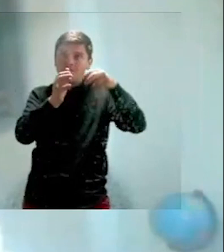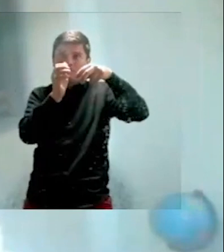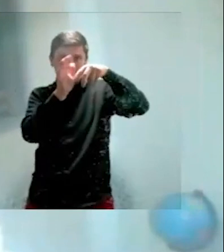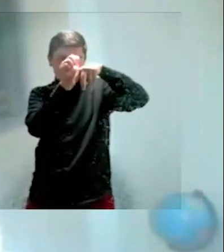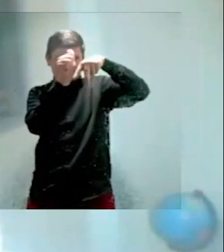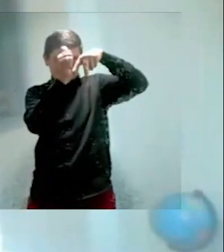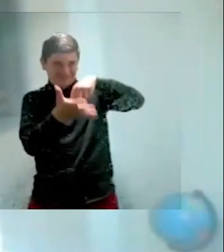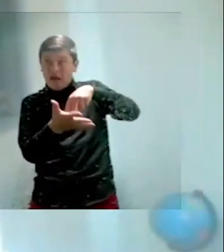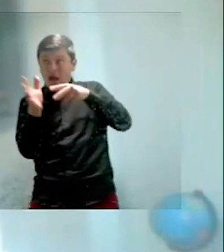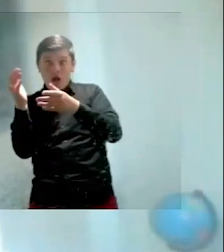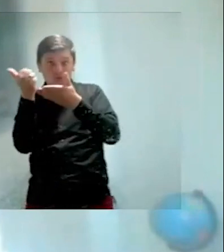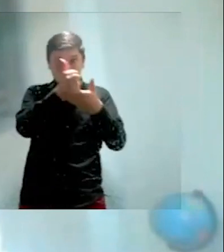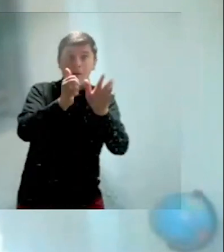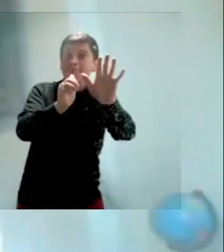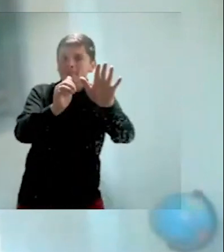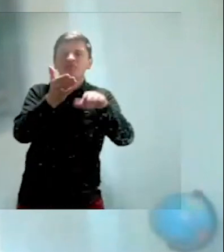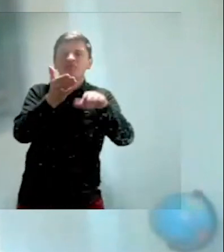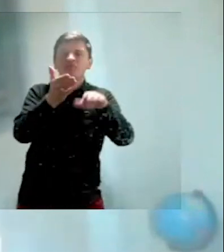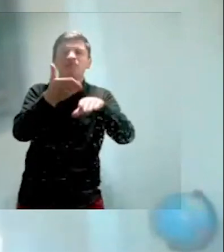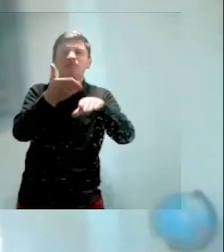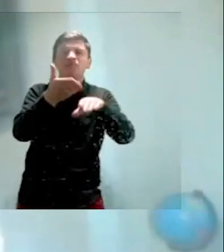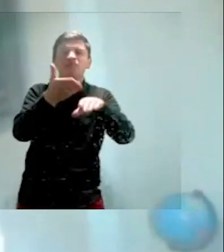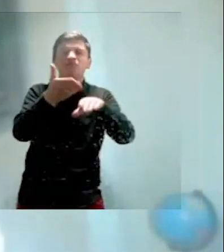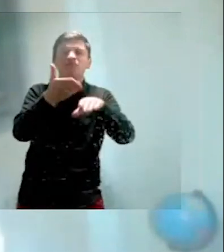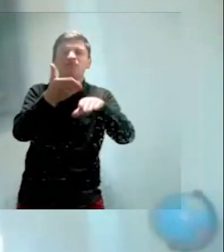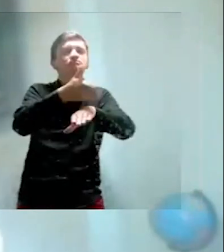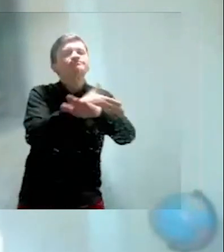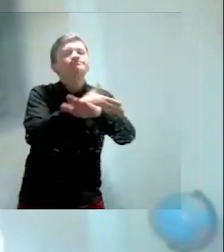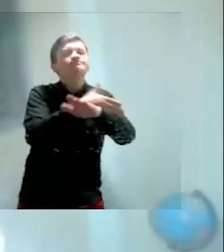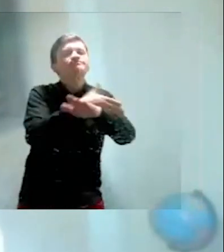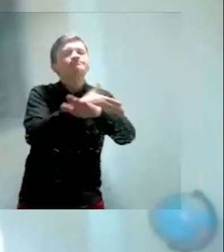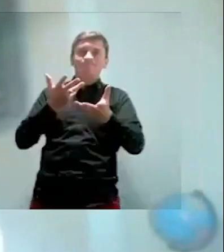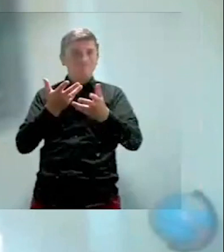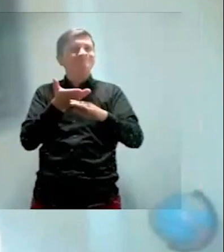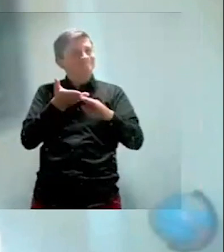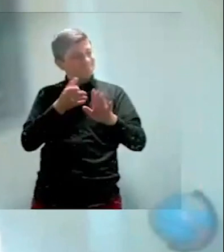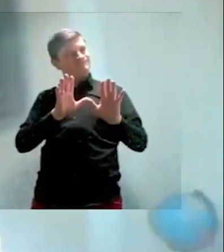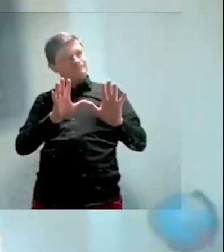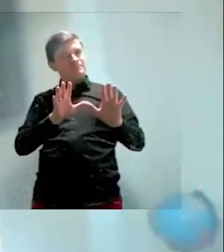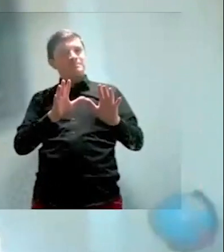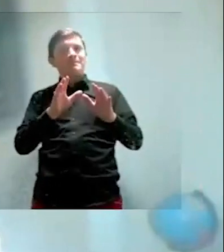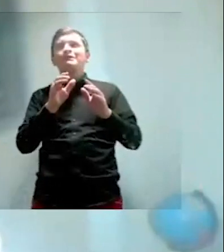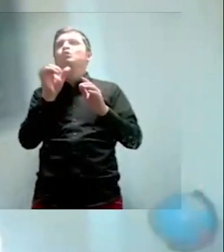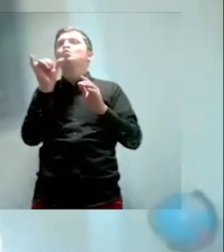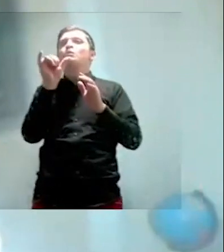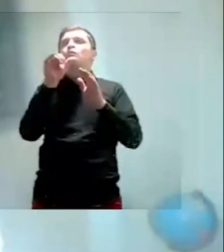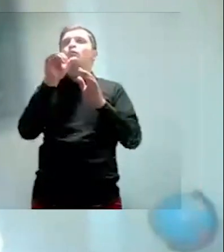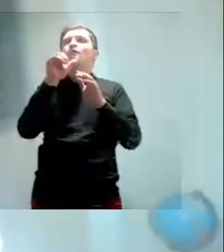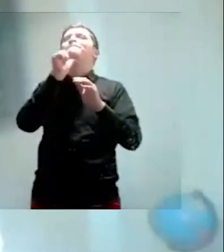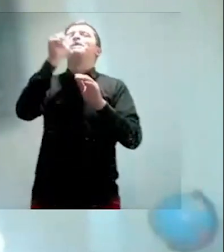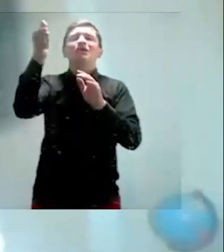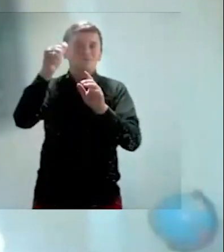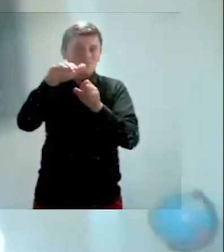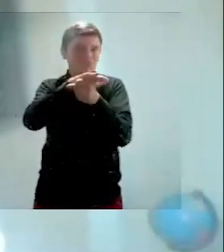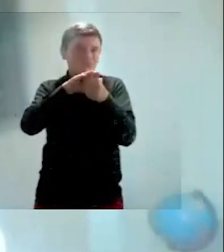Corte abandonó muy rápidamente y recondujo la jurisprudencia